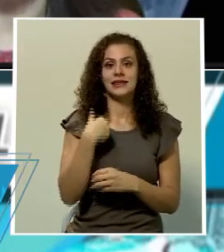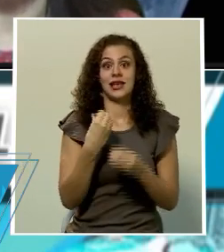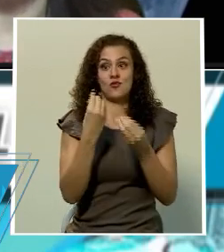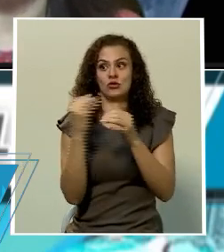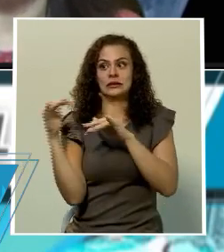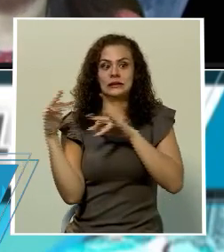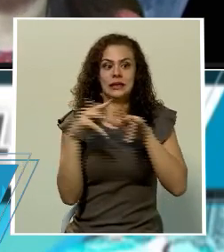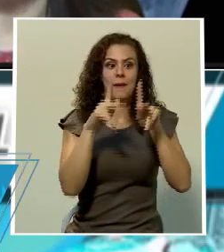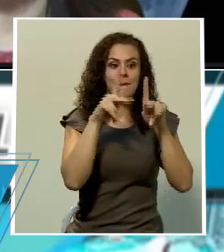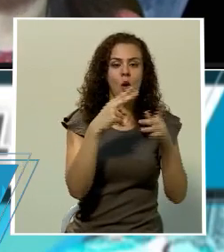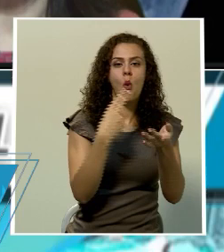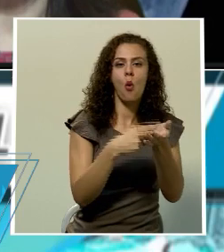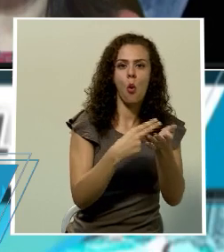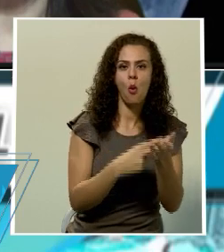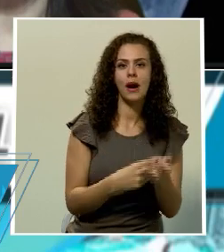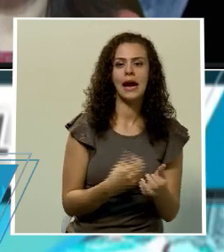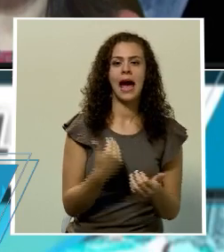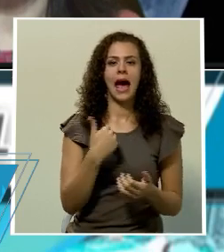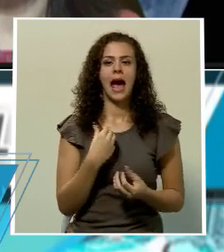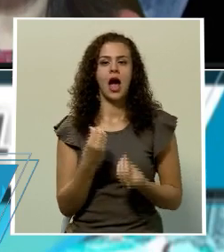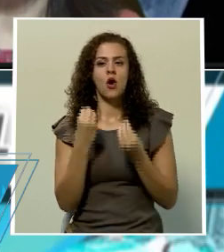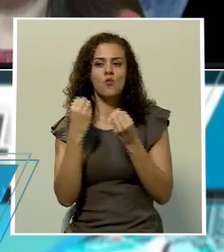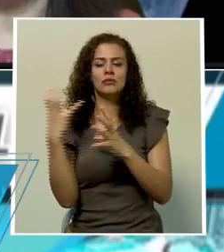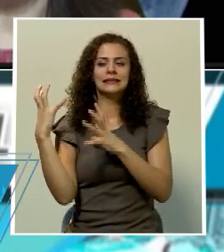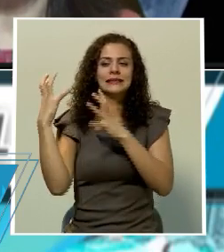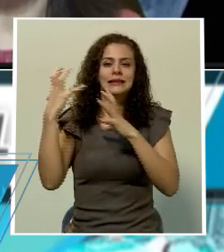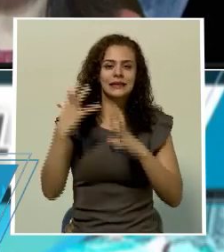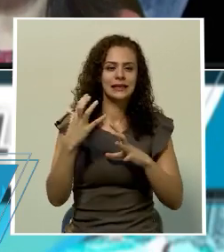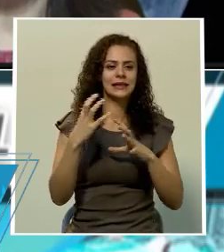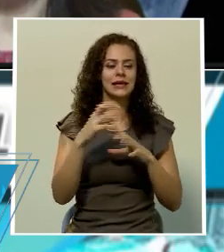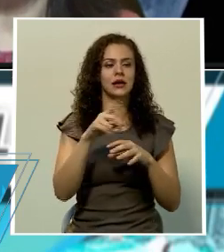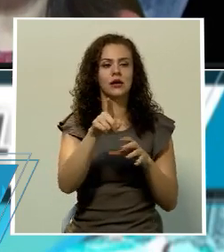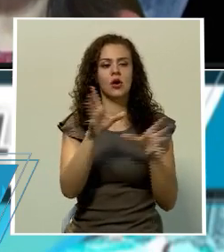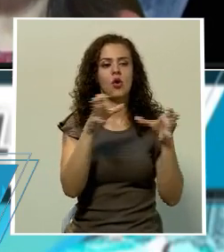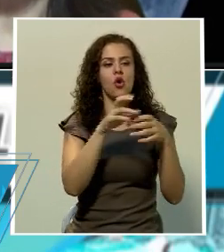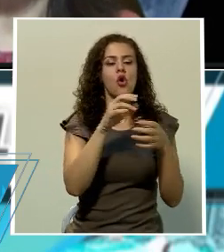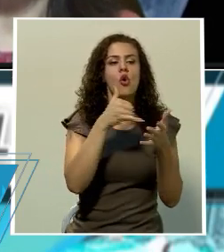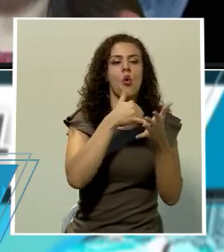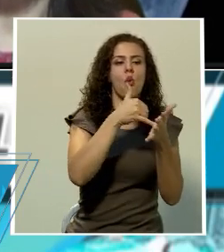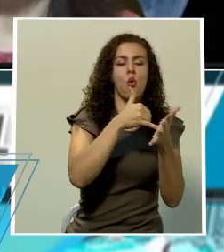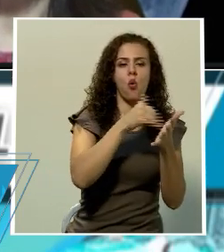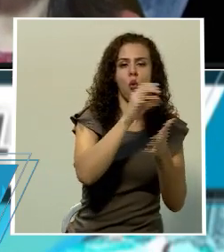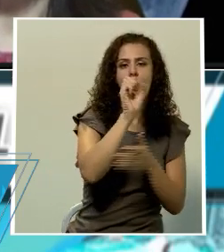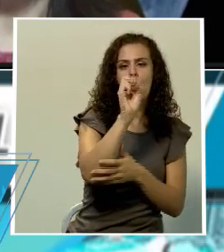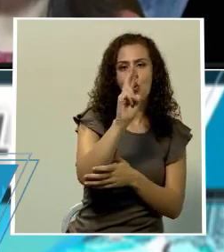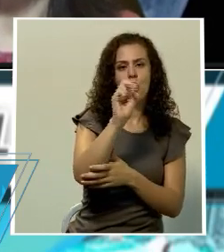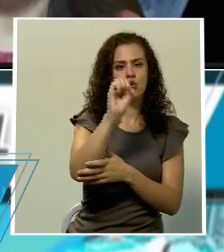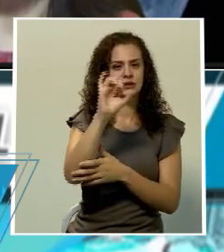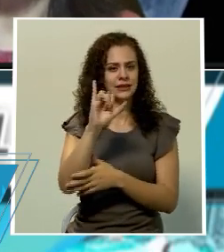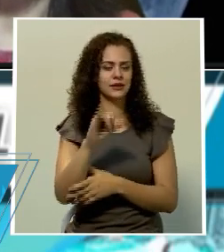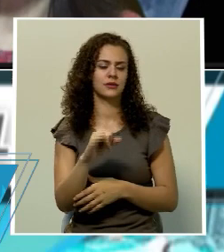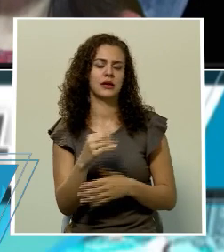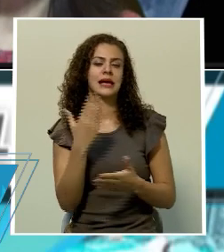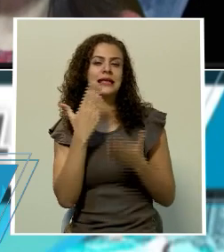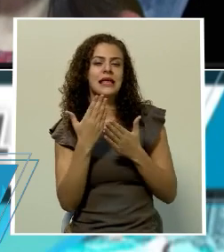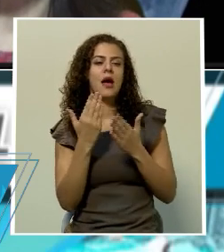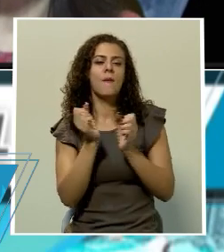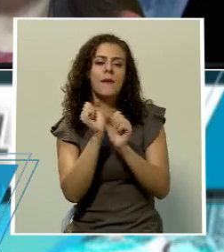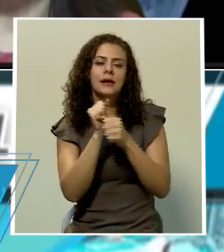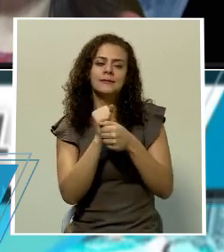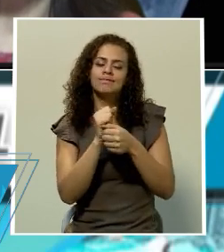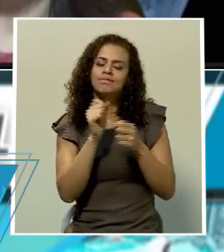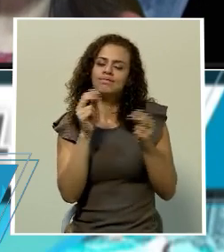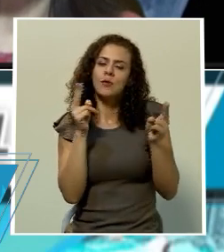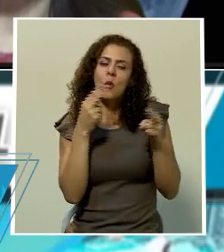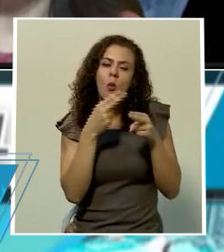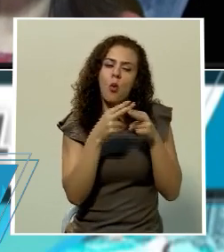gente hospitalizada, hay mucha gente, mucha carga sobre unidades de cuidados intensivos. Quizás hacer una pequeña